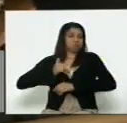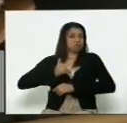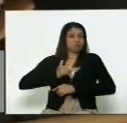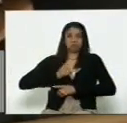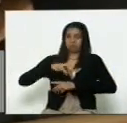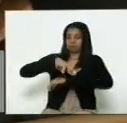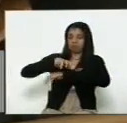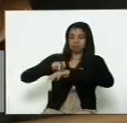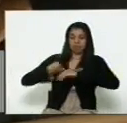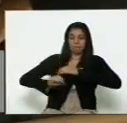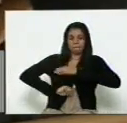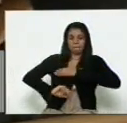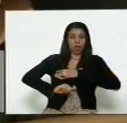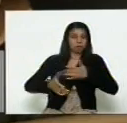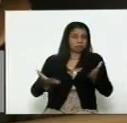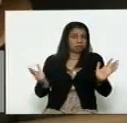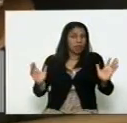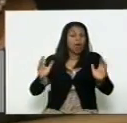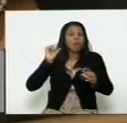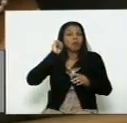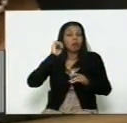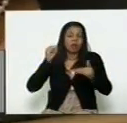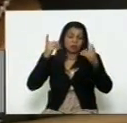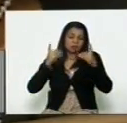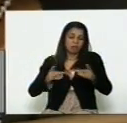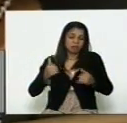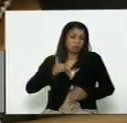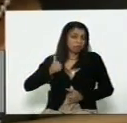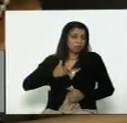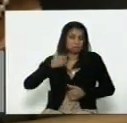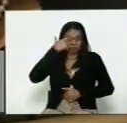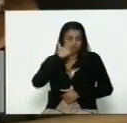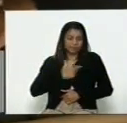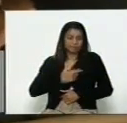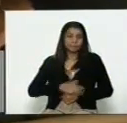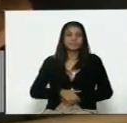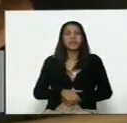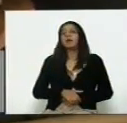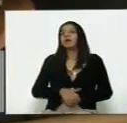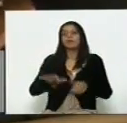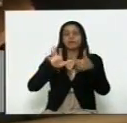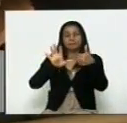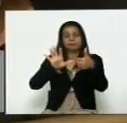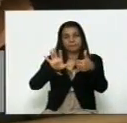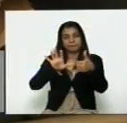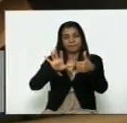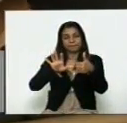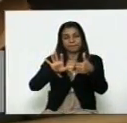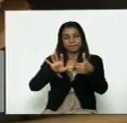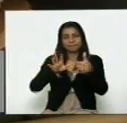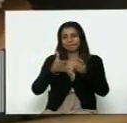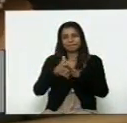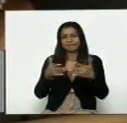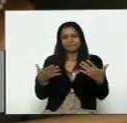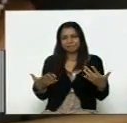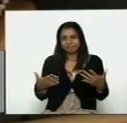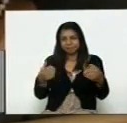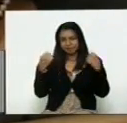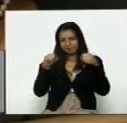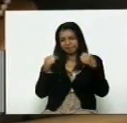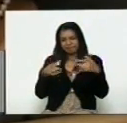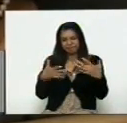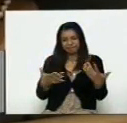otro, al momento del proceso de trabajo de parto. Número seis, la aplicación y uso